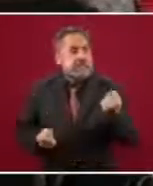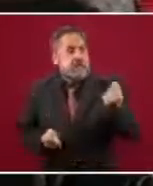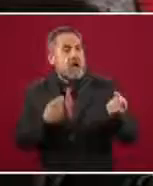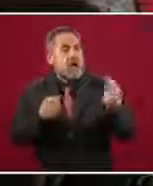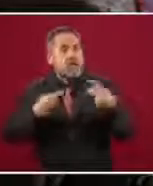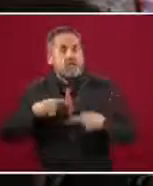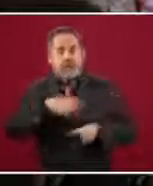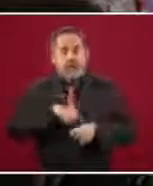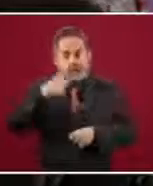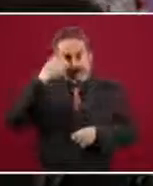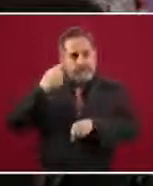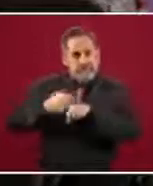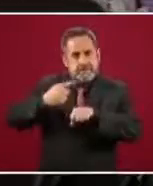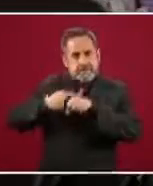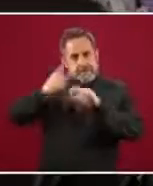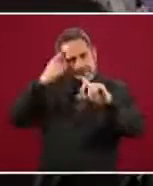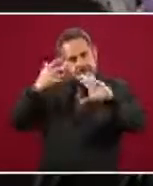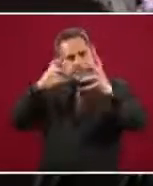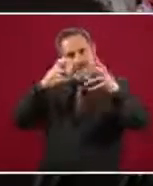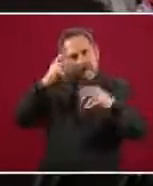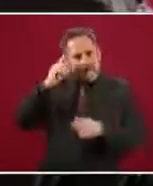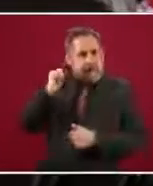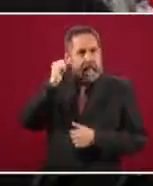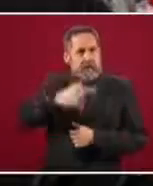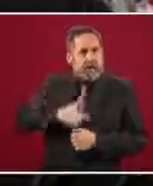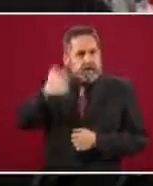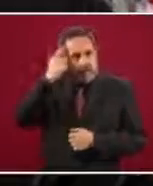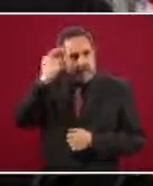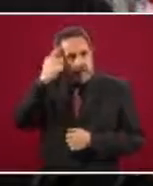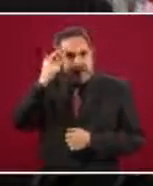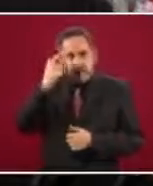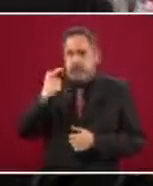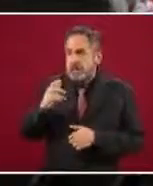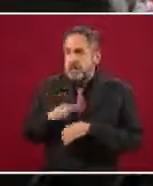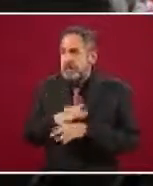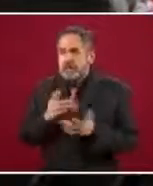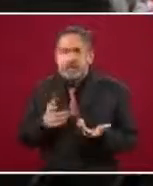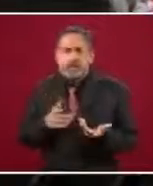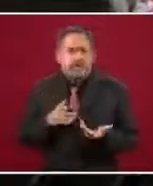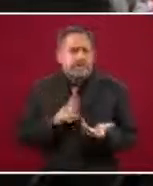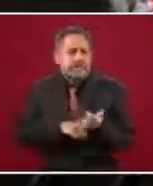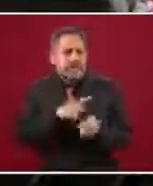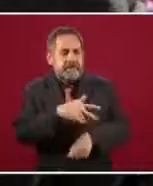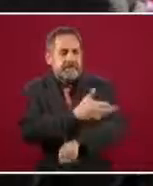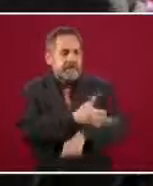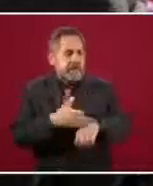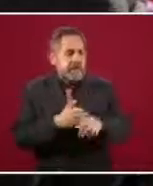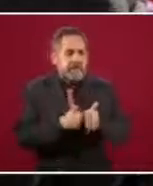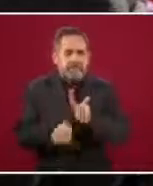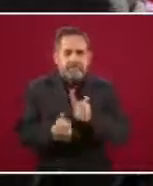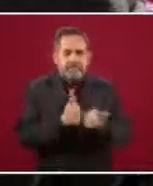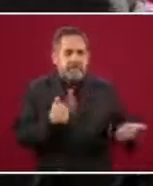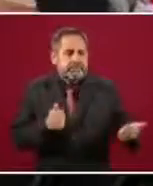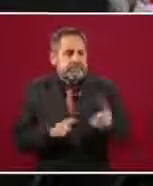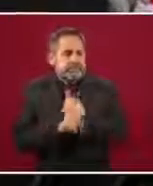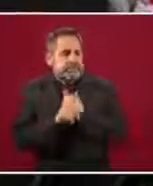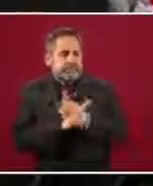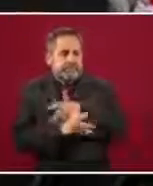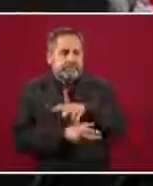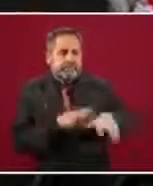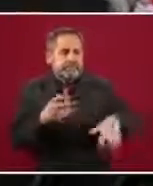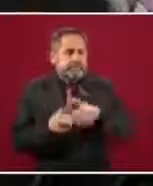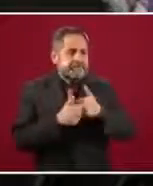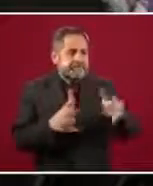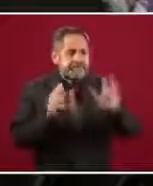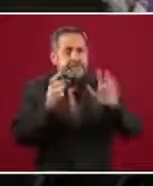que padecen enfermedades mentales, obviamente es por la desintegración familiar, que también conlleva a que